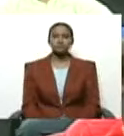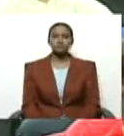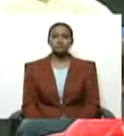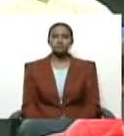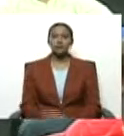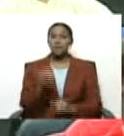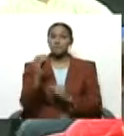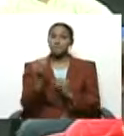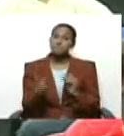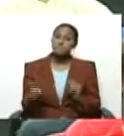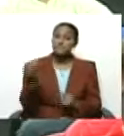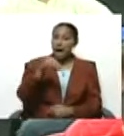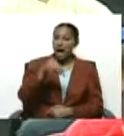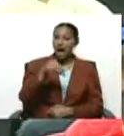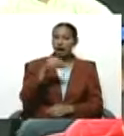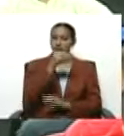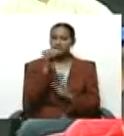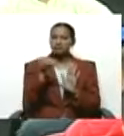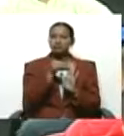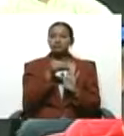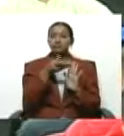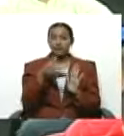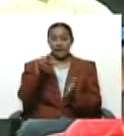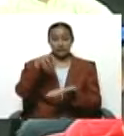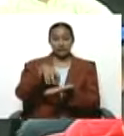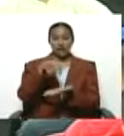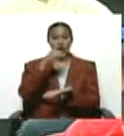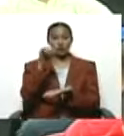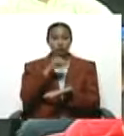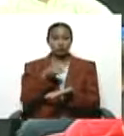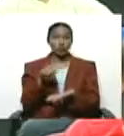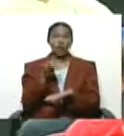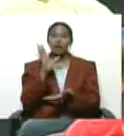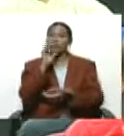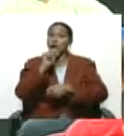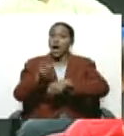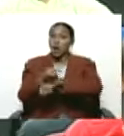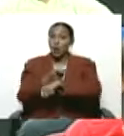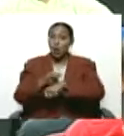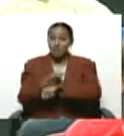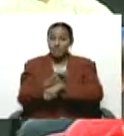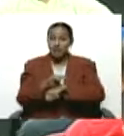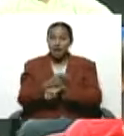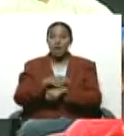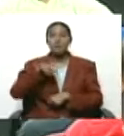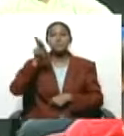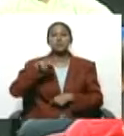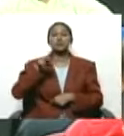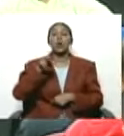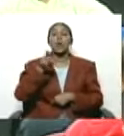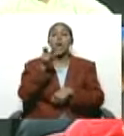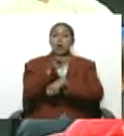suman que aquí este Estado lo desgobierna una persona que nunca aparece,